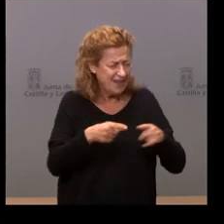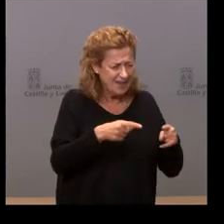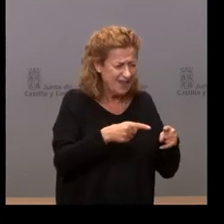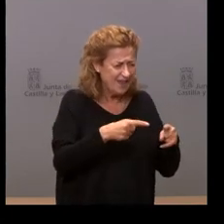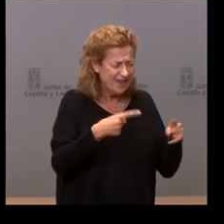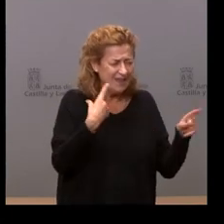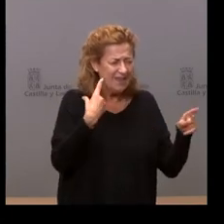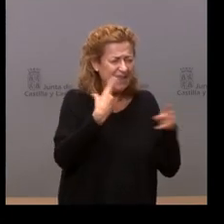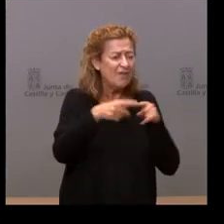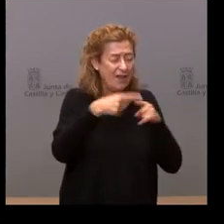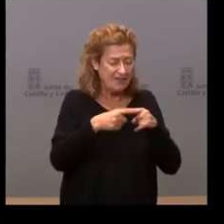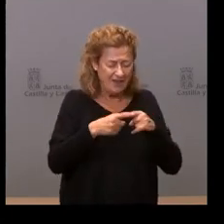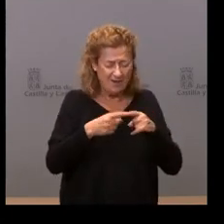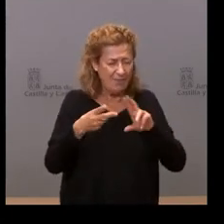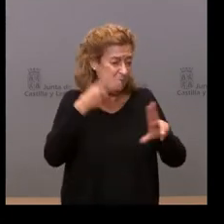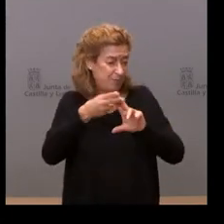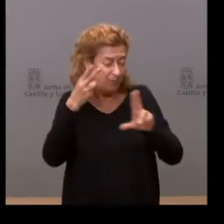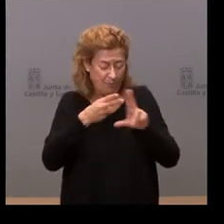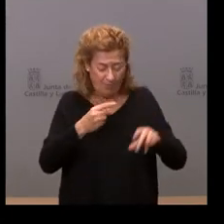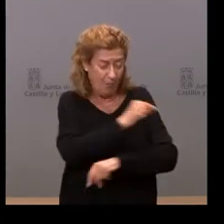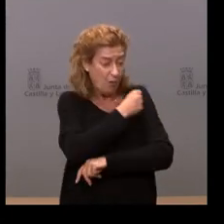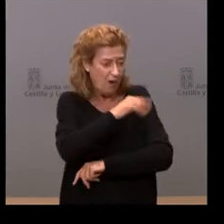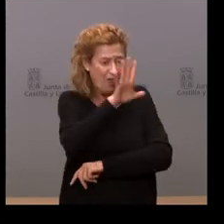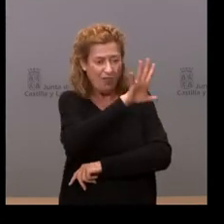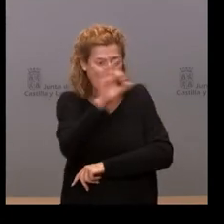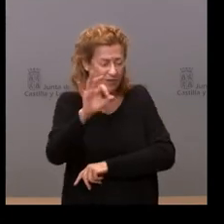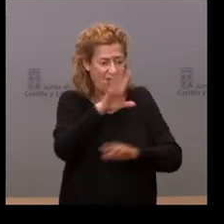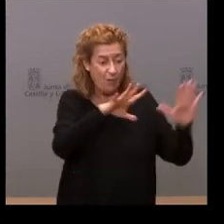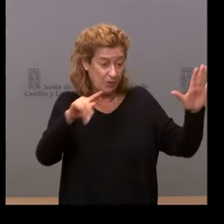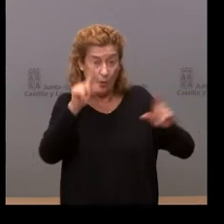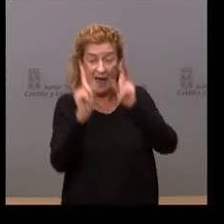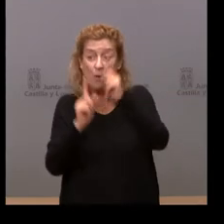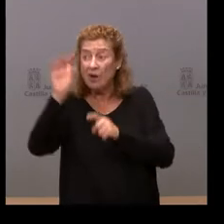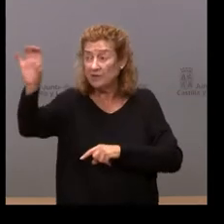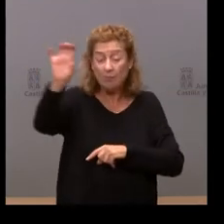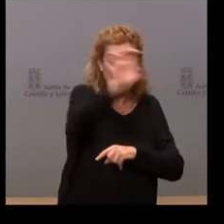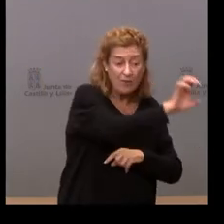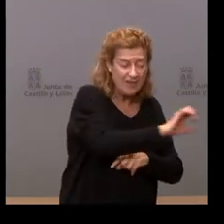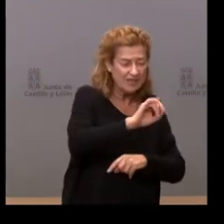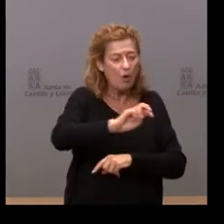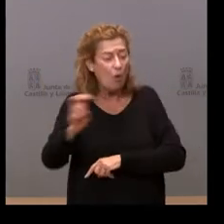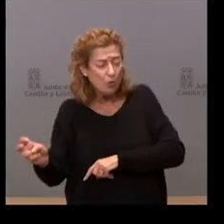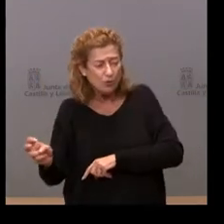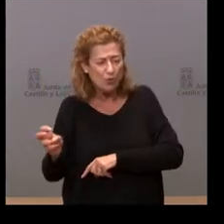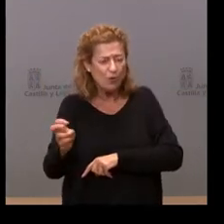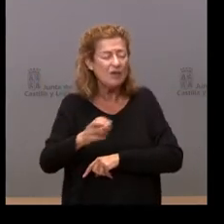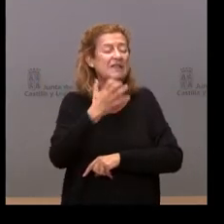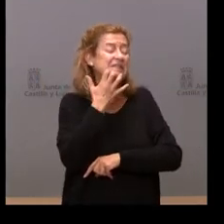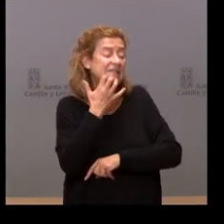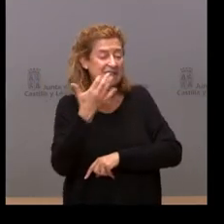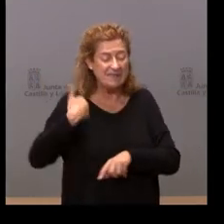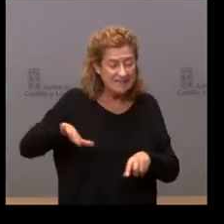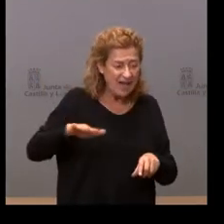entre el ritmo de vacunación en el grupo de 50 y 59 años en algunas provincias y por otra parte también si ya